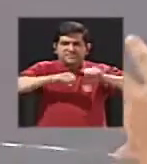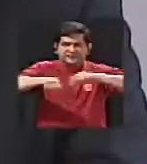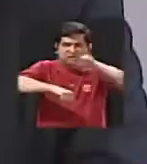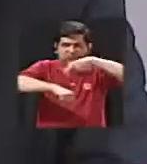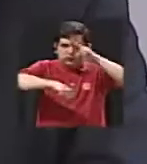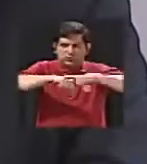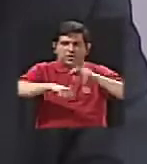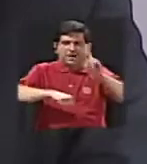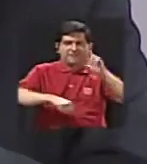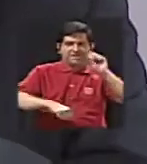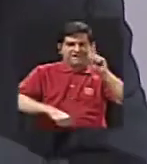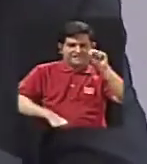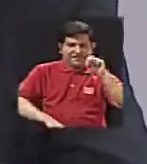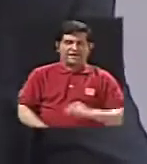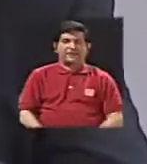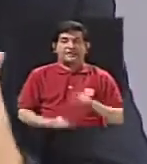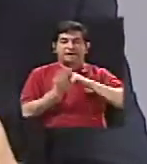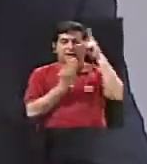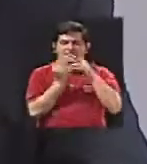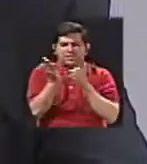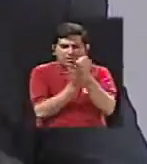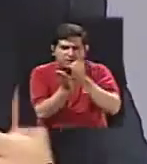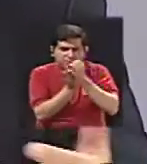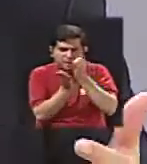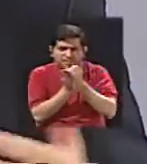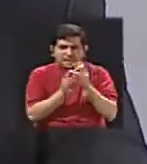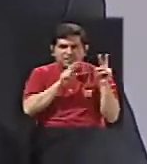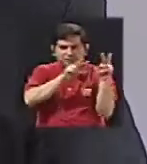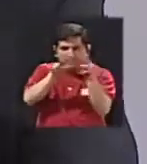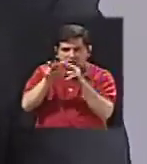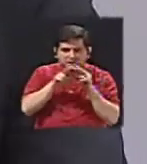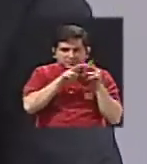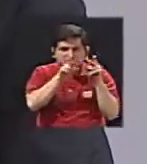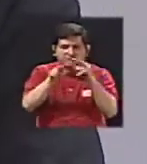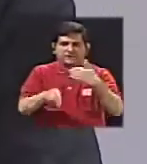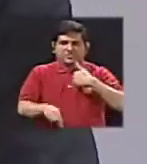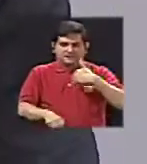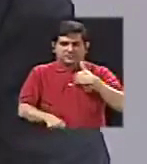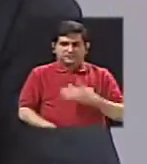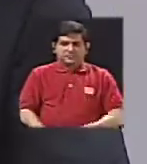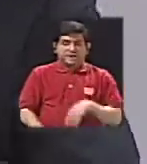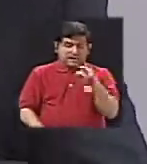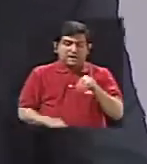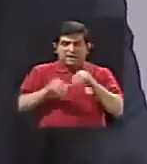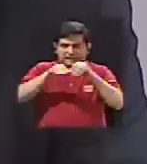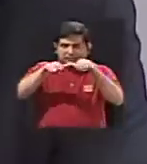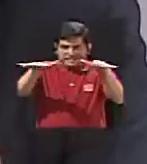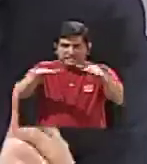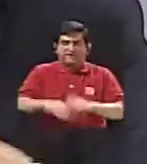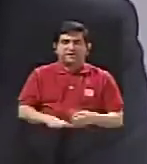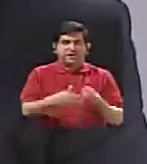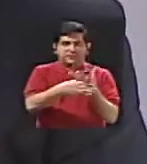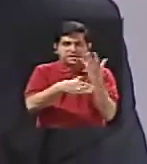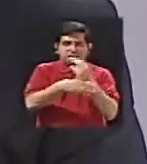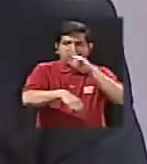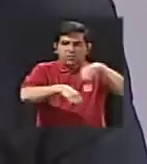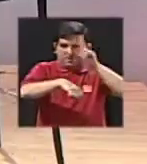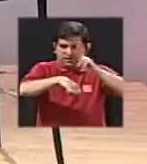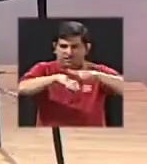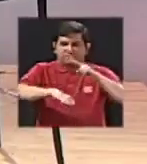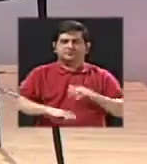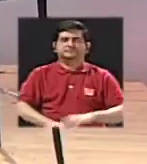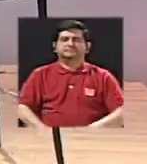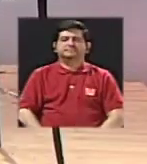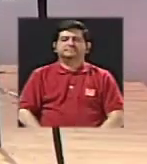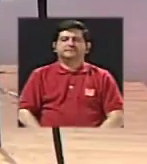acerca del programa de inspecciones de vigilancia que tiene esta red en los volcanes nacionales.